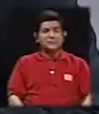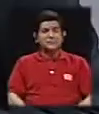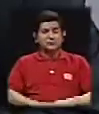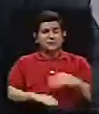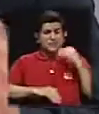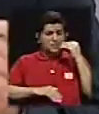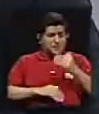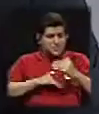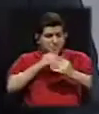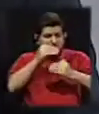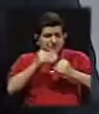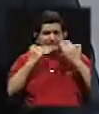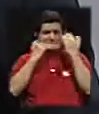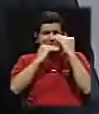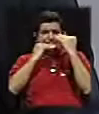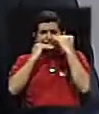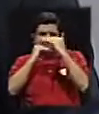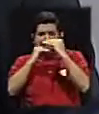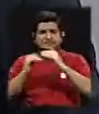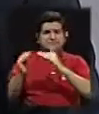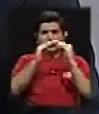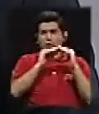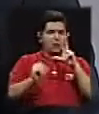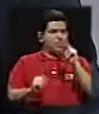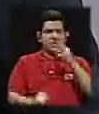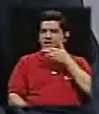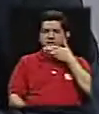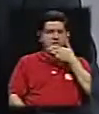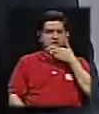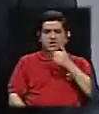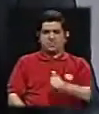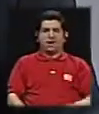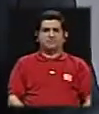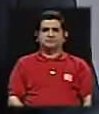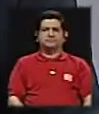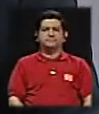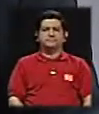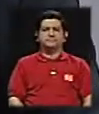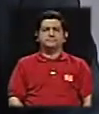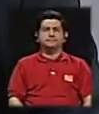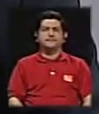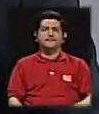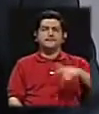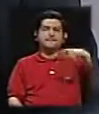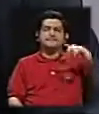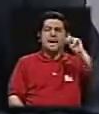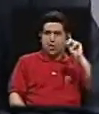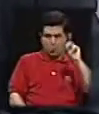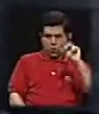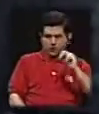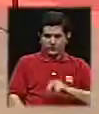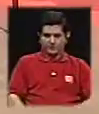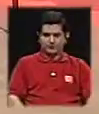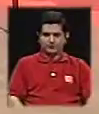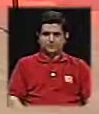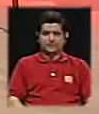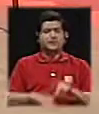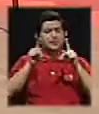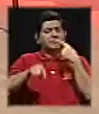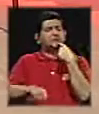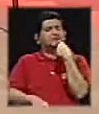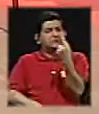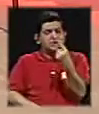paulatinamente arrinconados por las comunidades no indígenas. Paolo, hay quienes